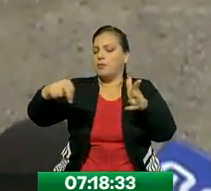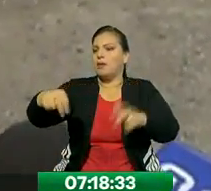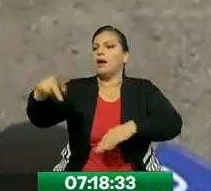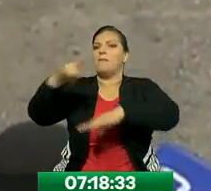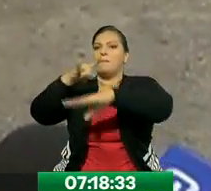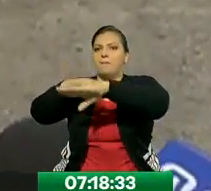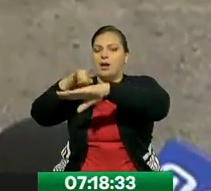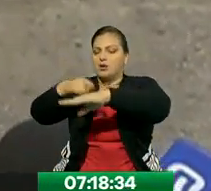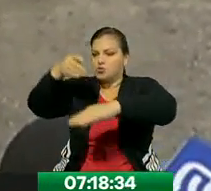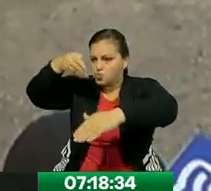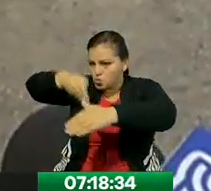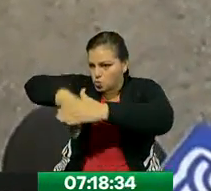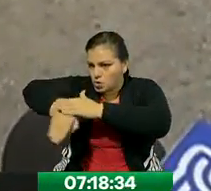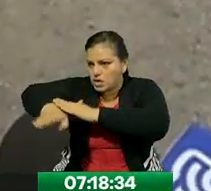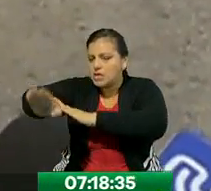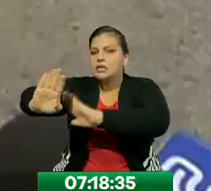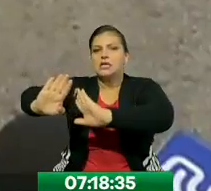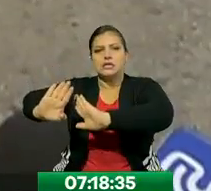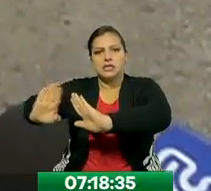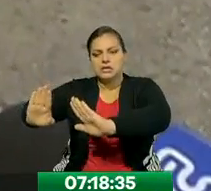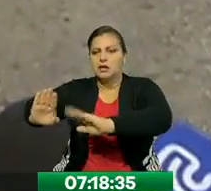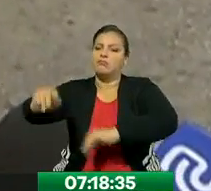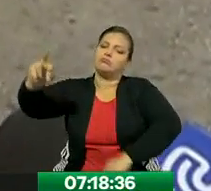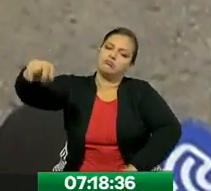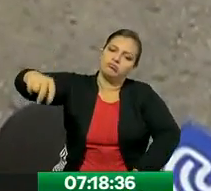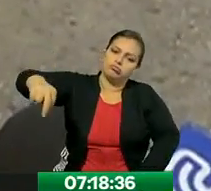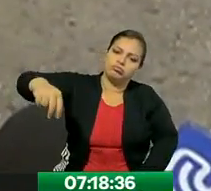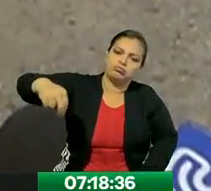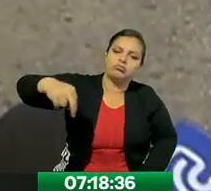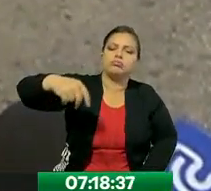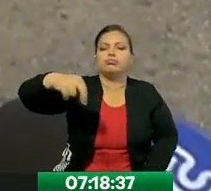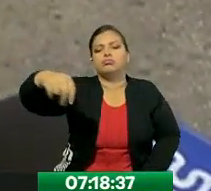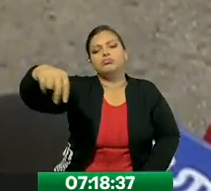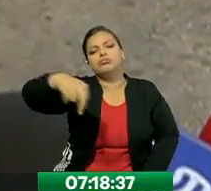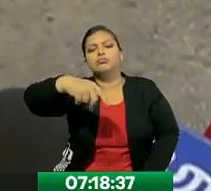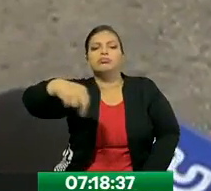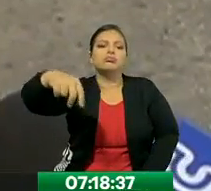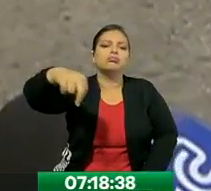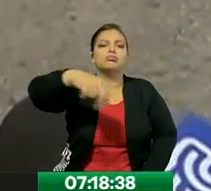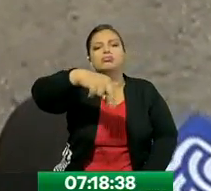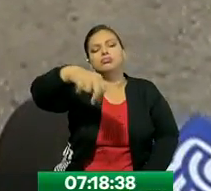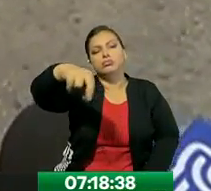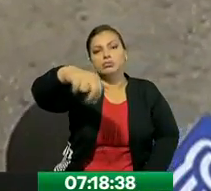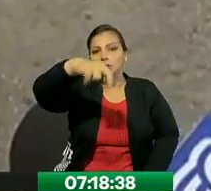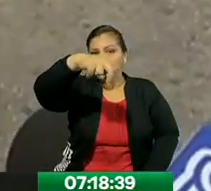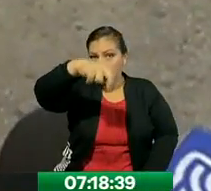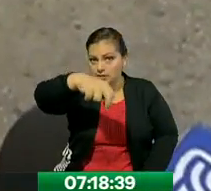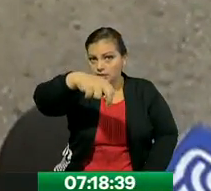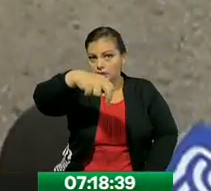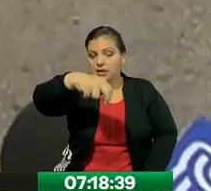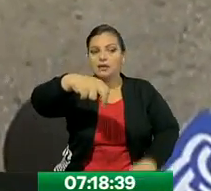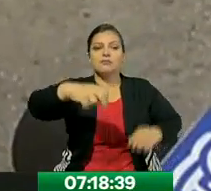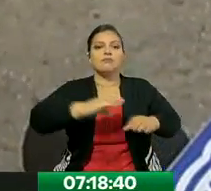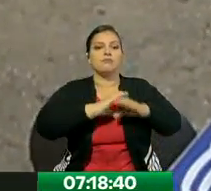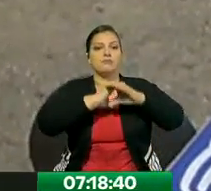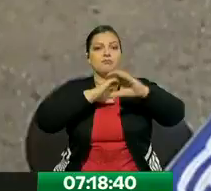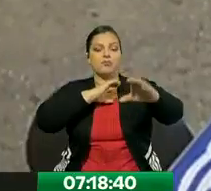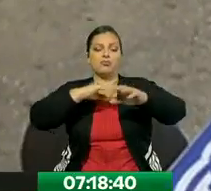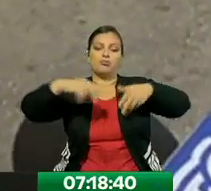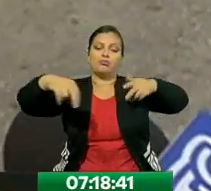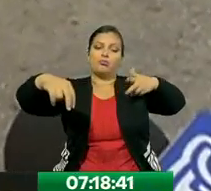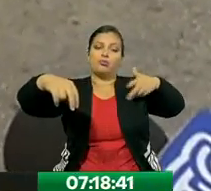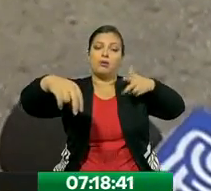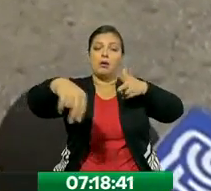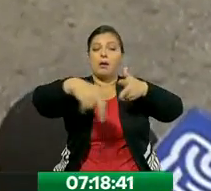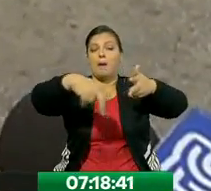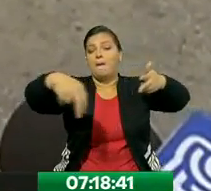necesidades, y en este transcurso que ha venido circulando por uno de los andenes, uno de los alimentadores,